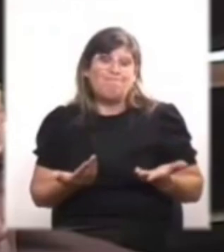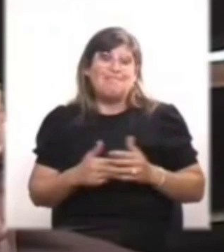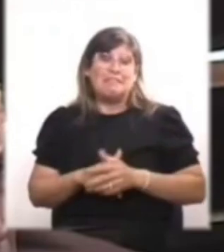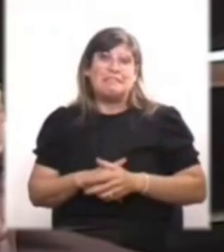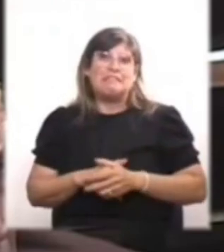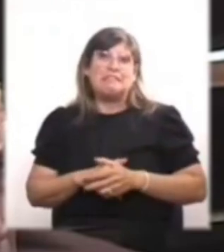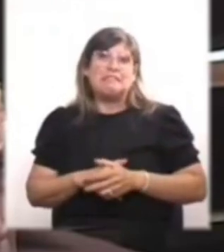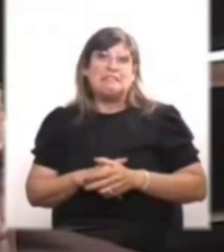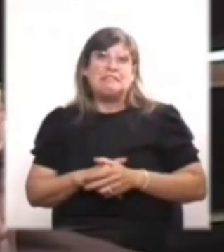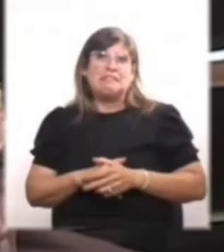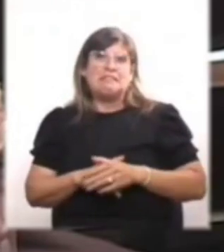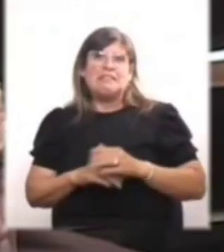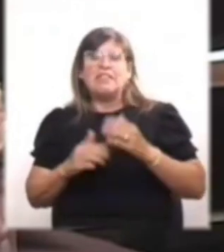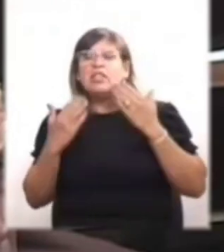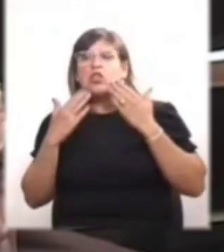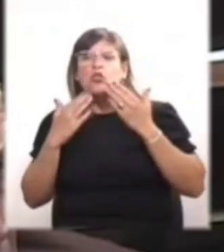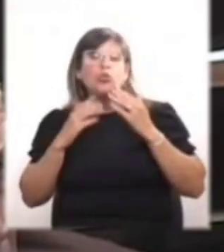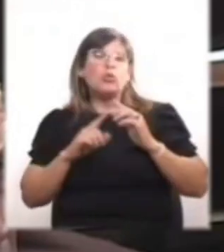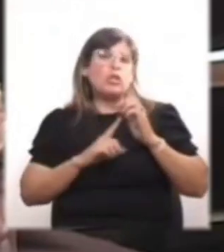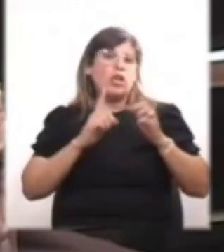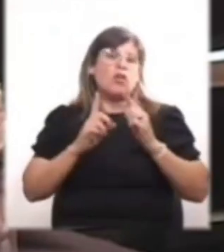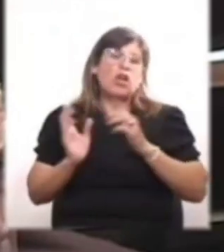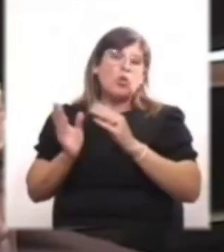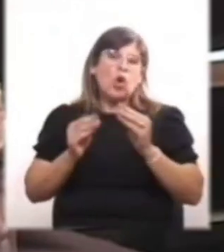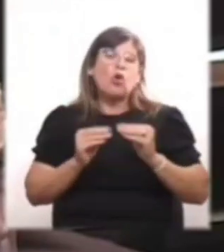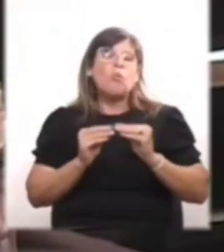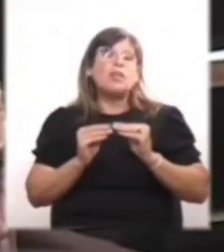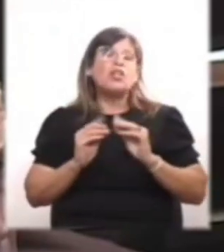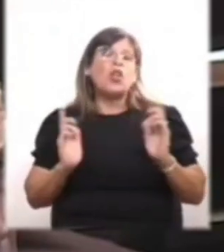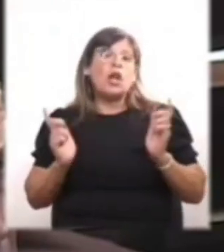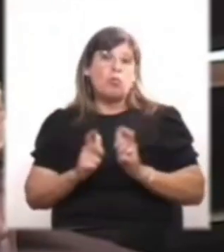Y hice algunas consultas con los compañeros de la comisión,